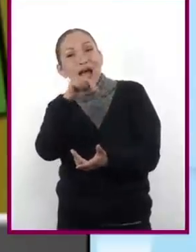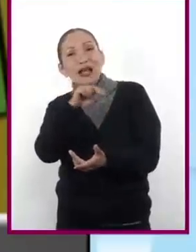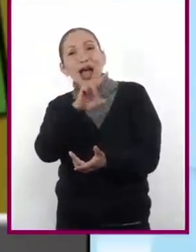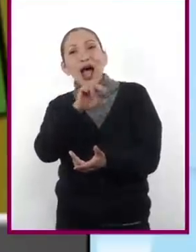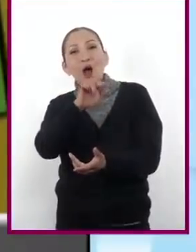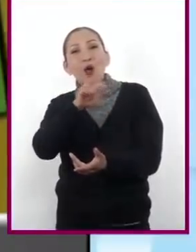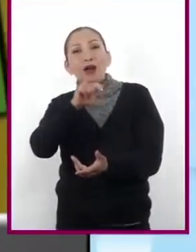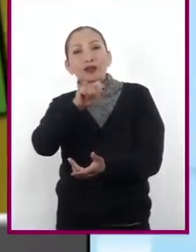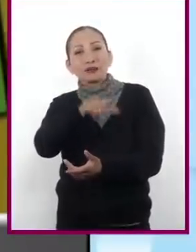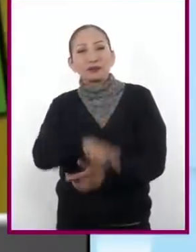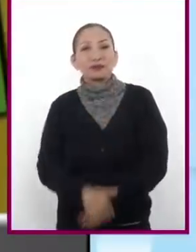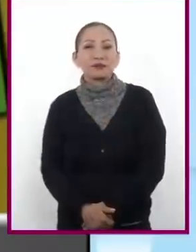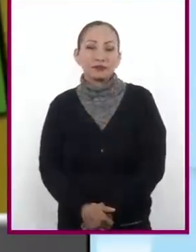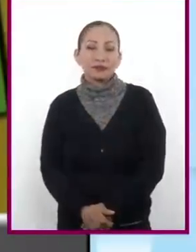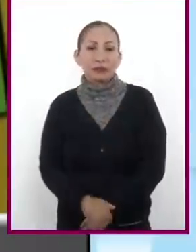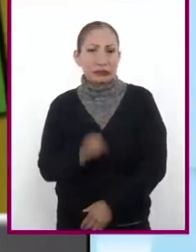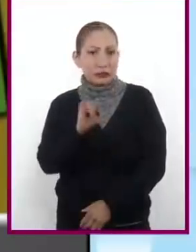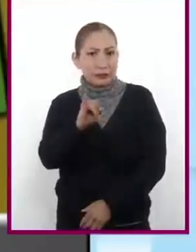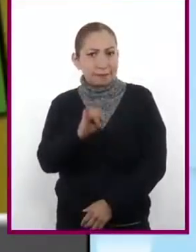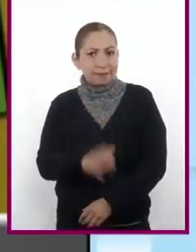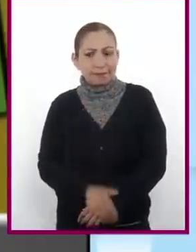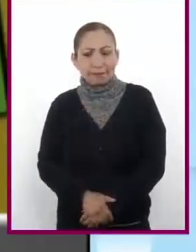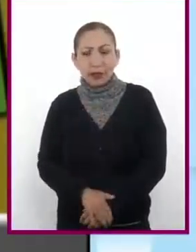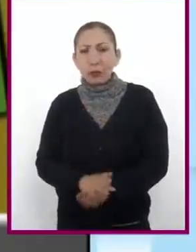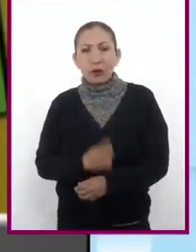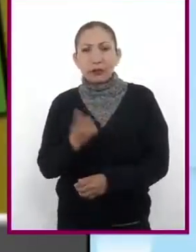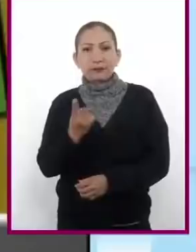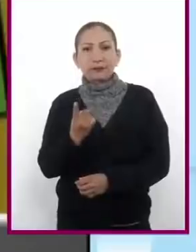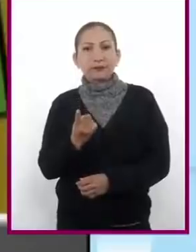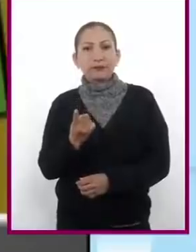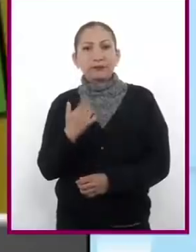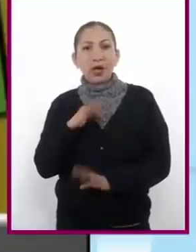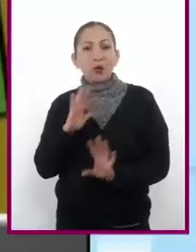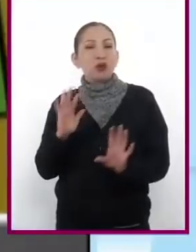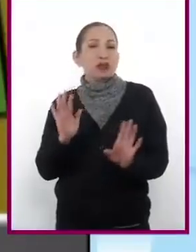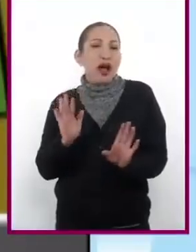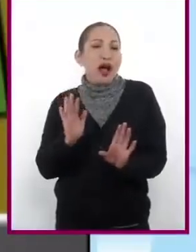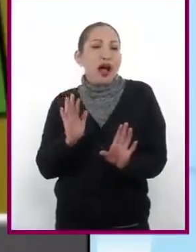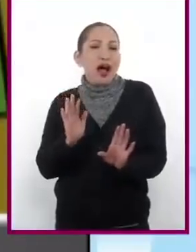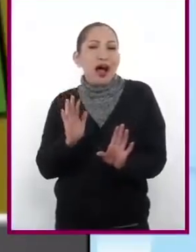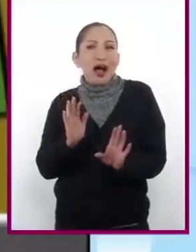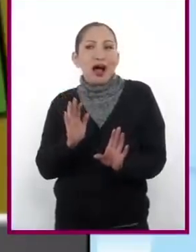náhuatl. Sí, porque ya como estamos